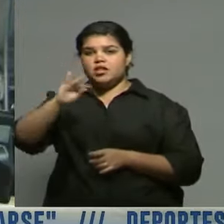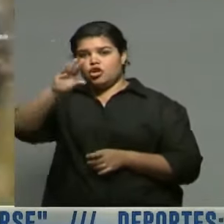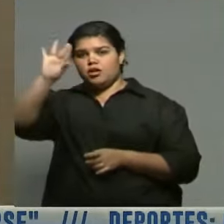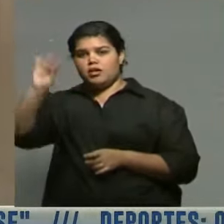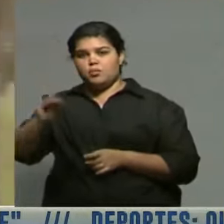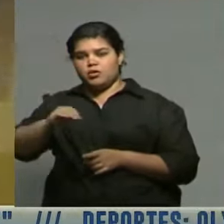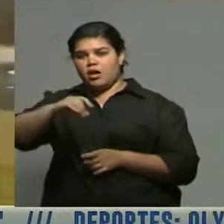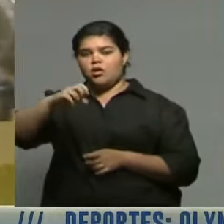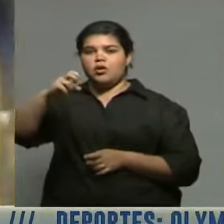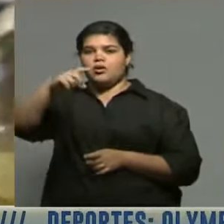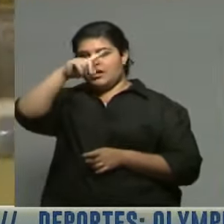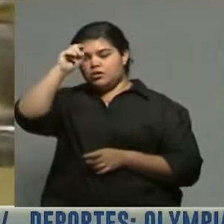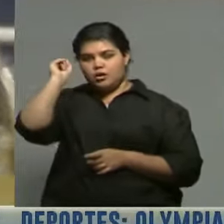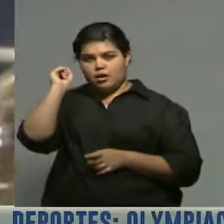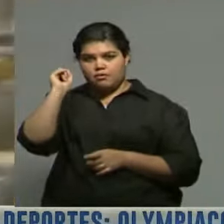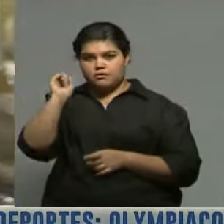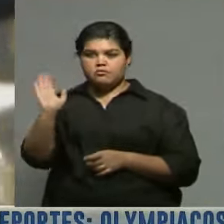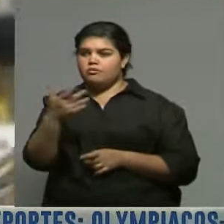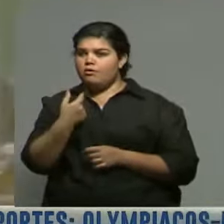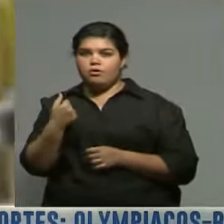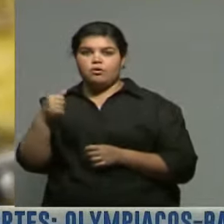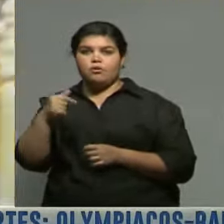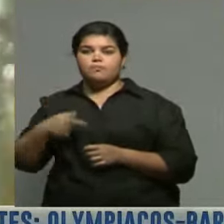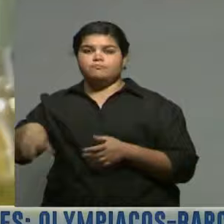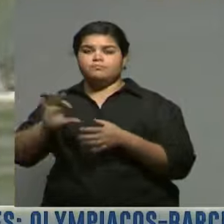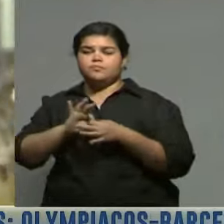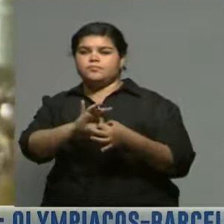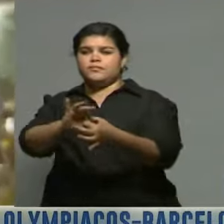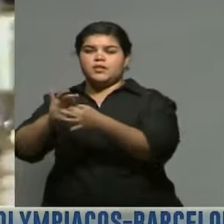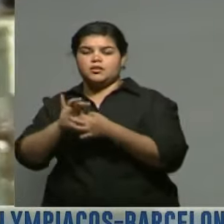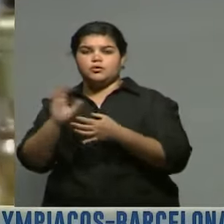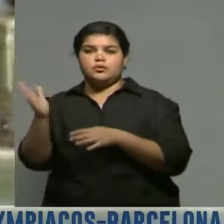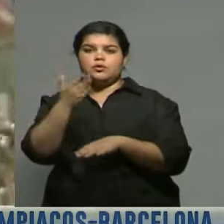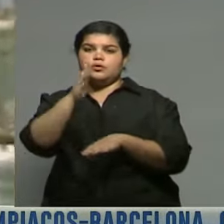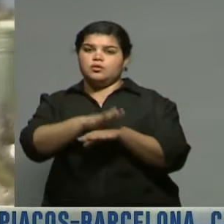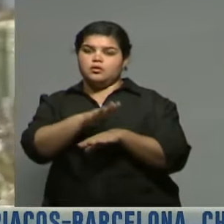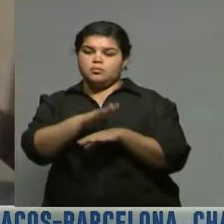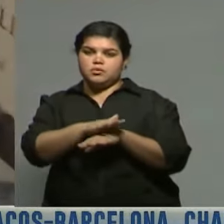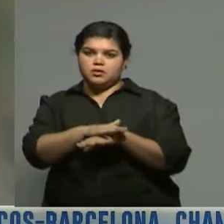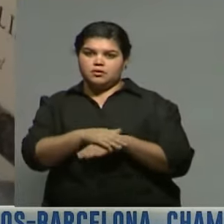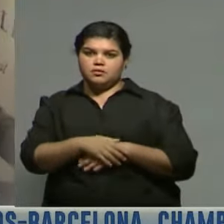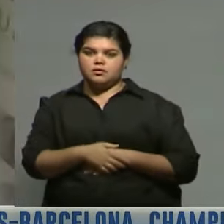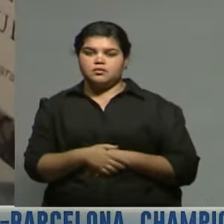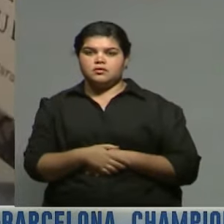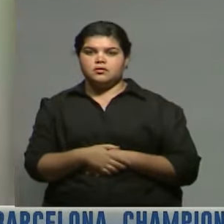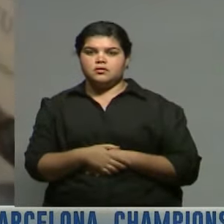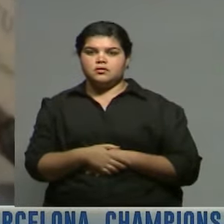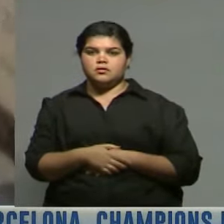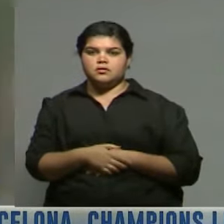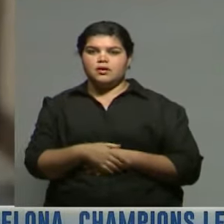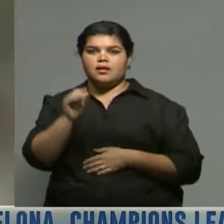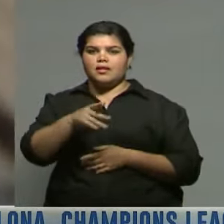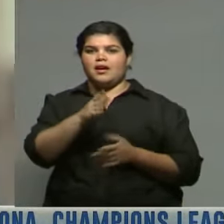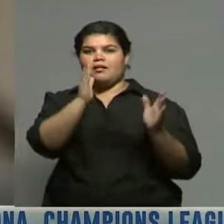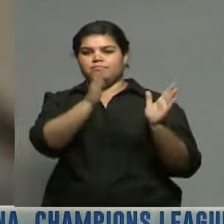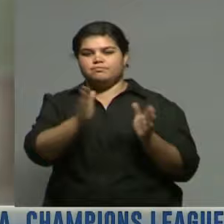nacionales, senadores, diputados, uh-huh, nacionales, y todos los que intervienen en las diferentes cadenas